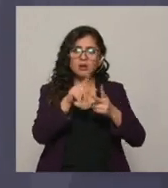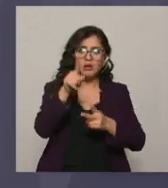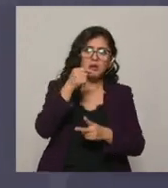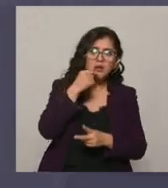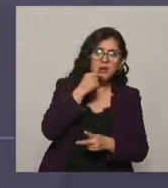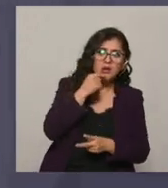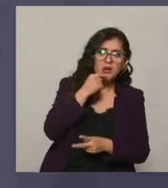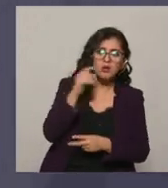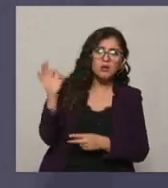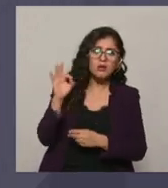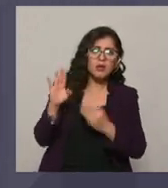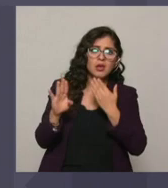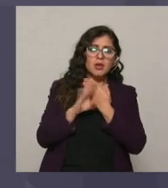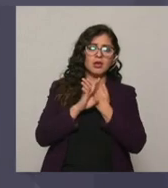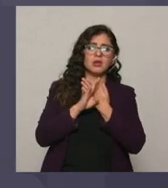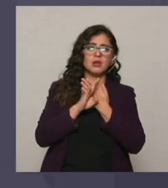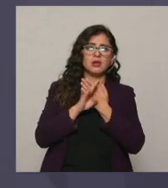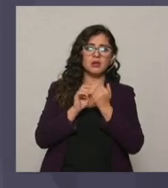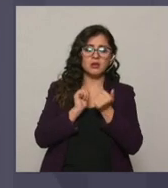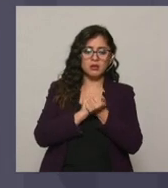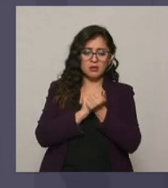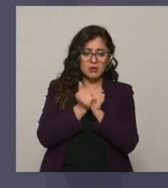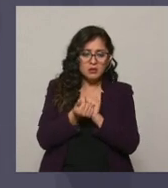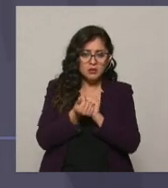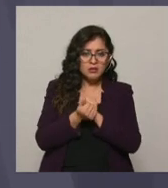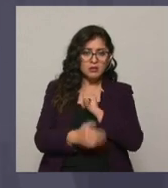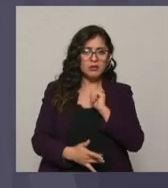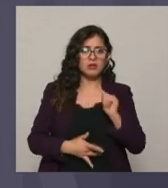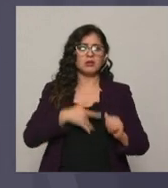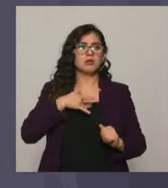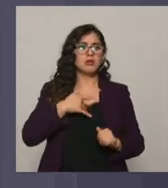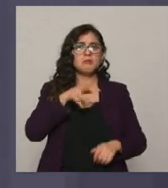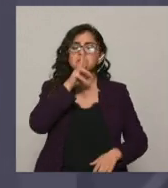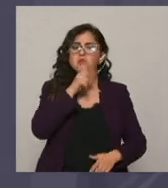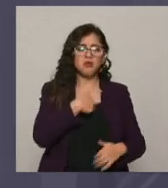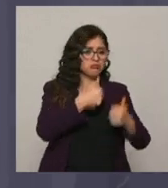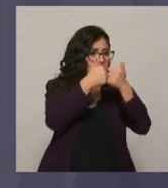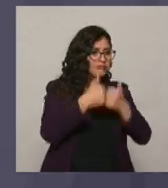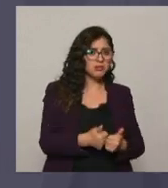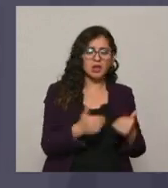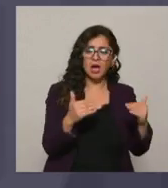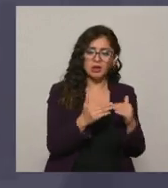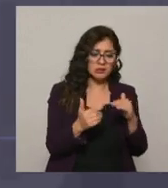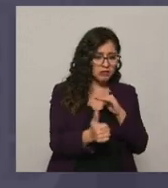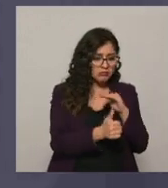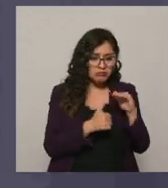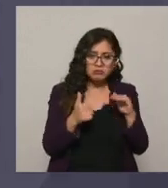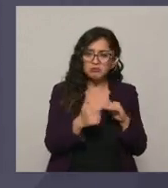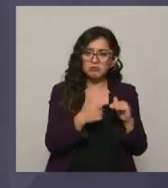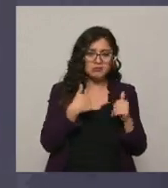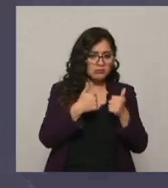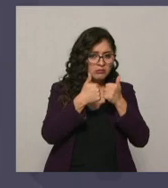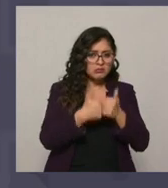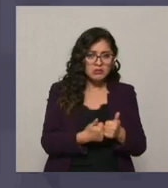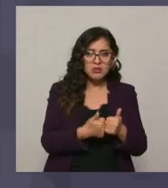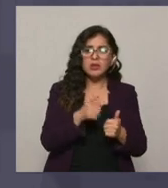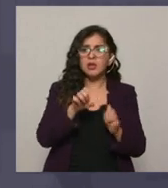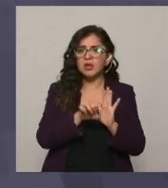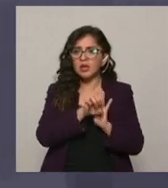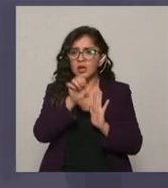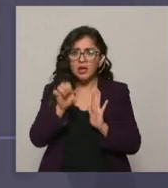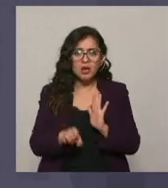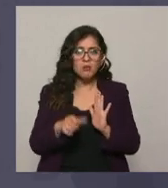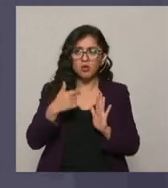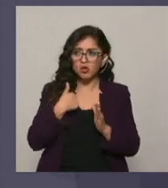sé. Y entonces te encierras, ya no quieres salir, mueves toda tu vida. Yo dejé de salir, yo no salgo si no salgo